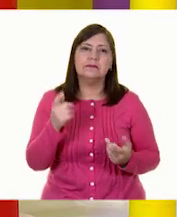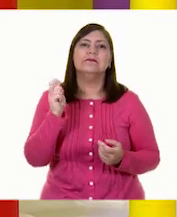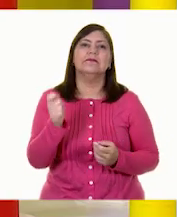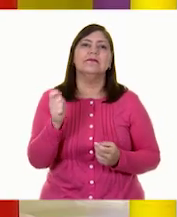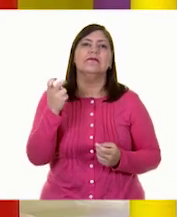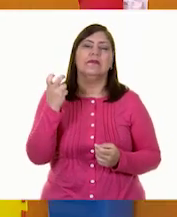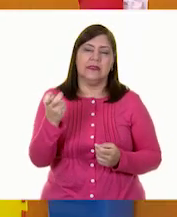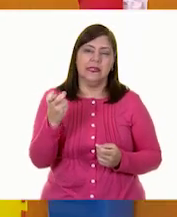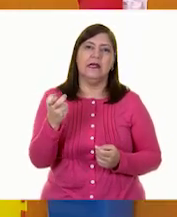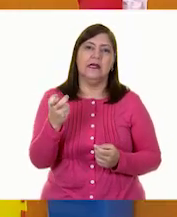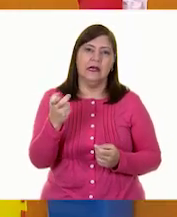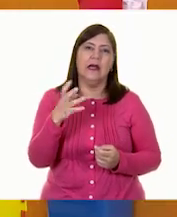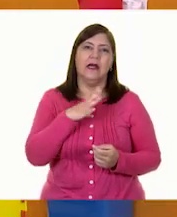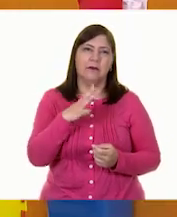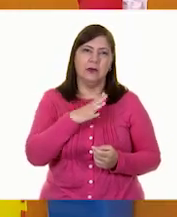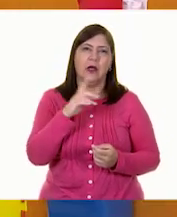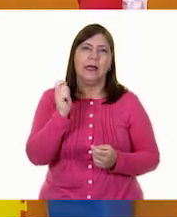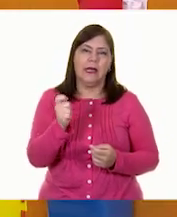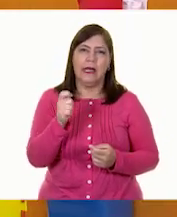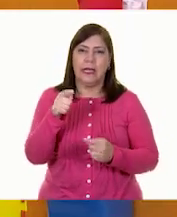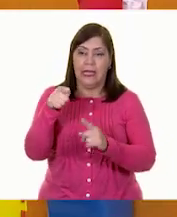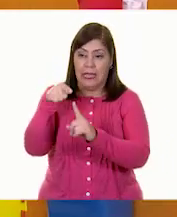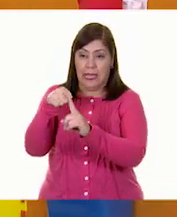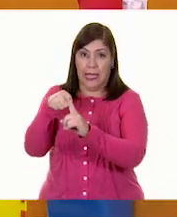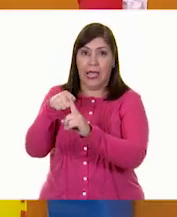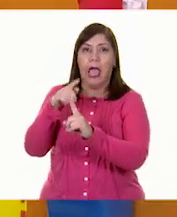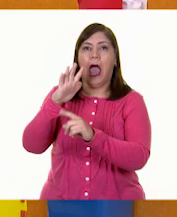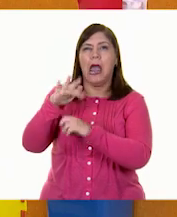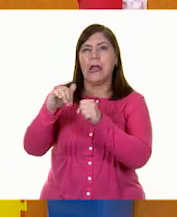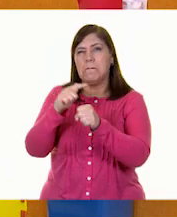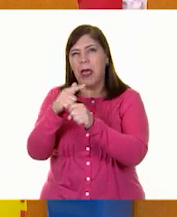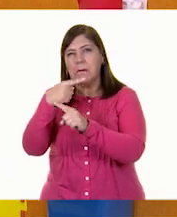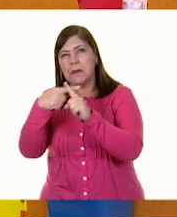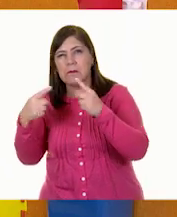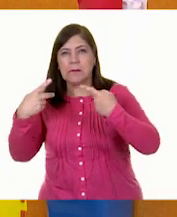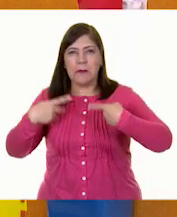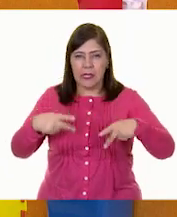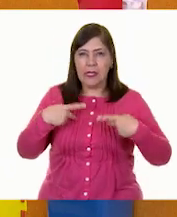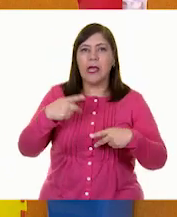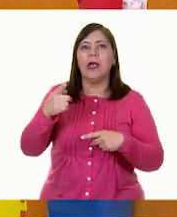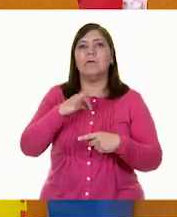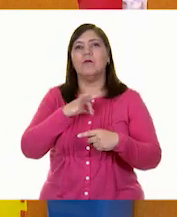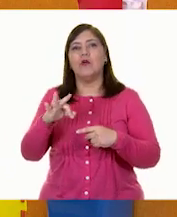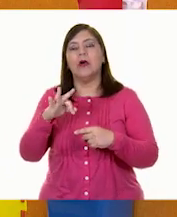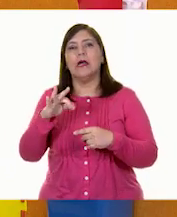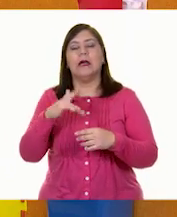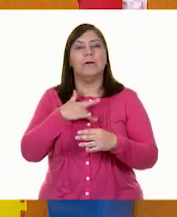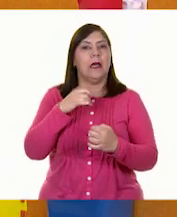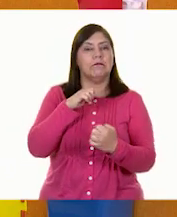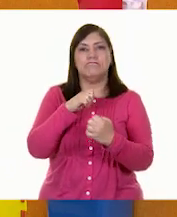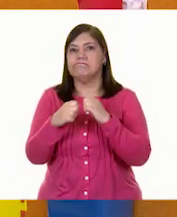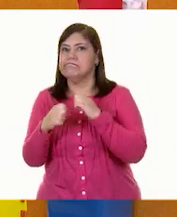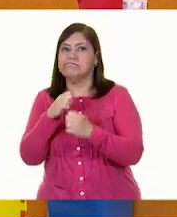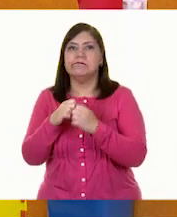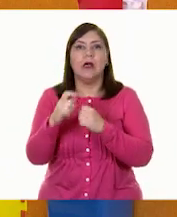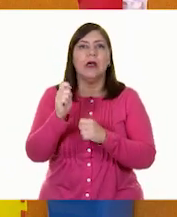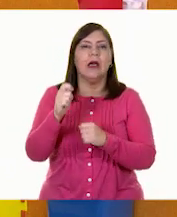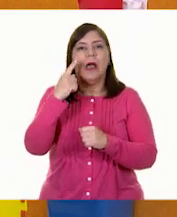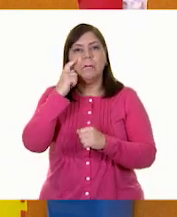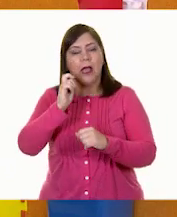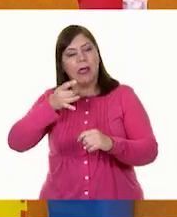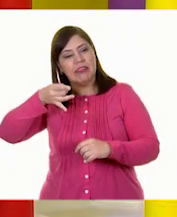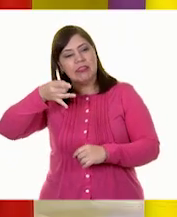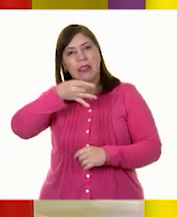criatura que atacaba, que peleaba con la inteligencia. Y bueno, y aquí les daba